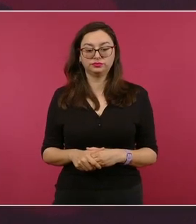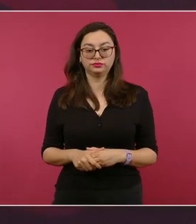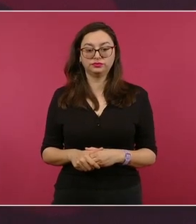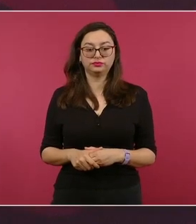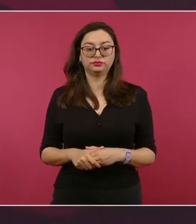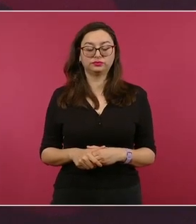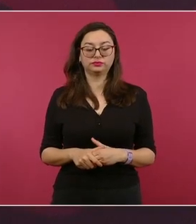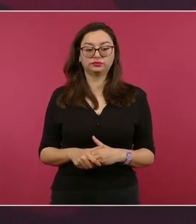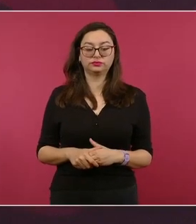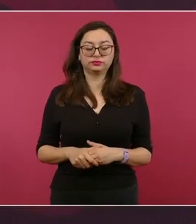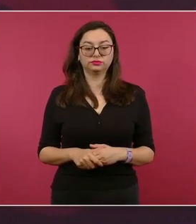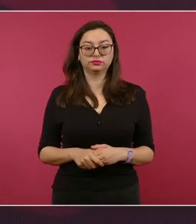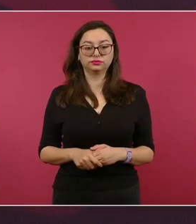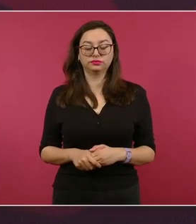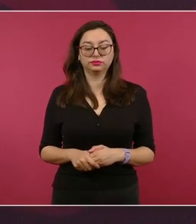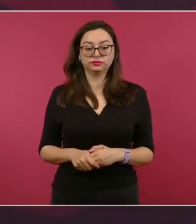presentarse